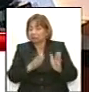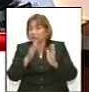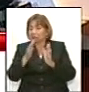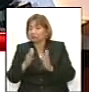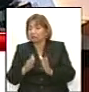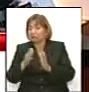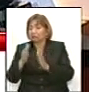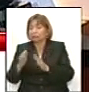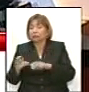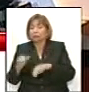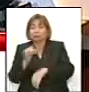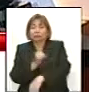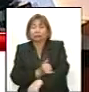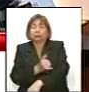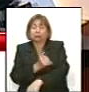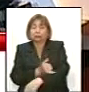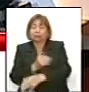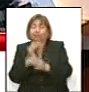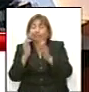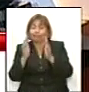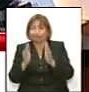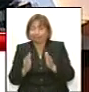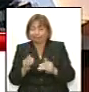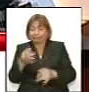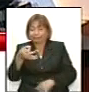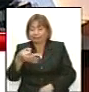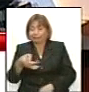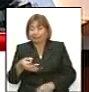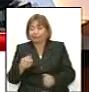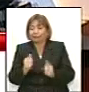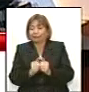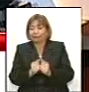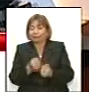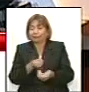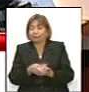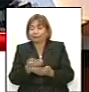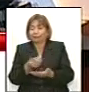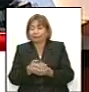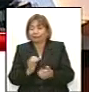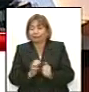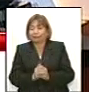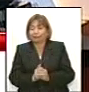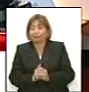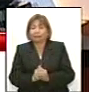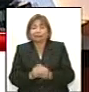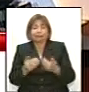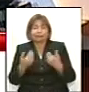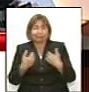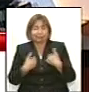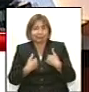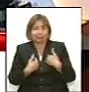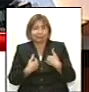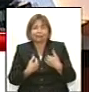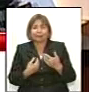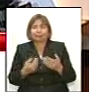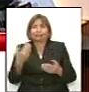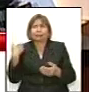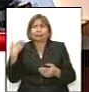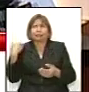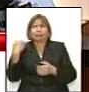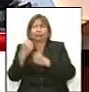plan operativo institucional y en realidad de la ejecución de gasto correspondiente, y por eso también tenemos una ejecución del año